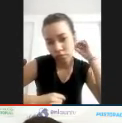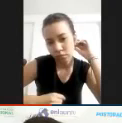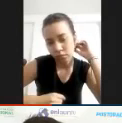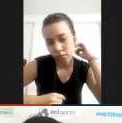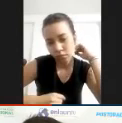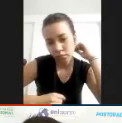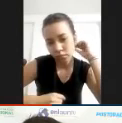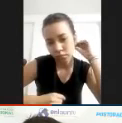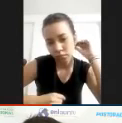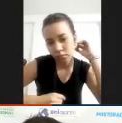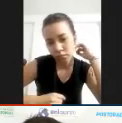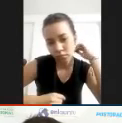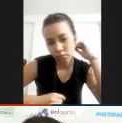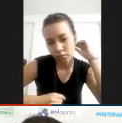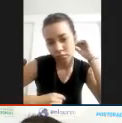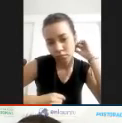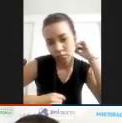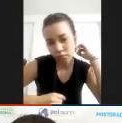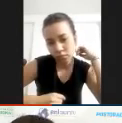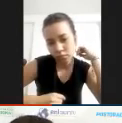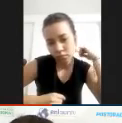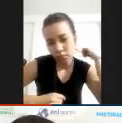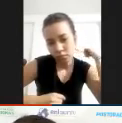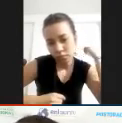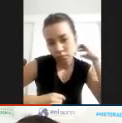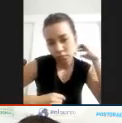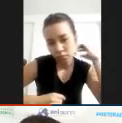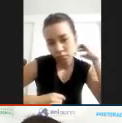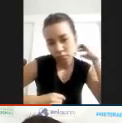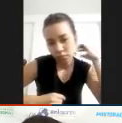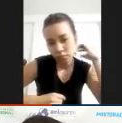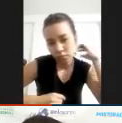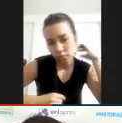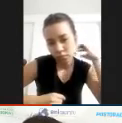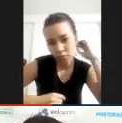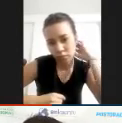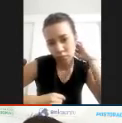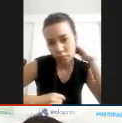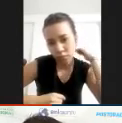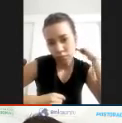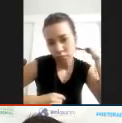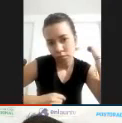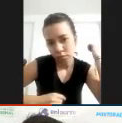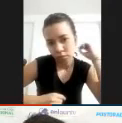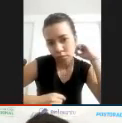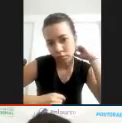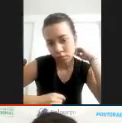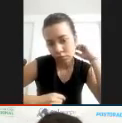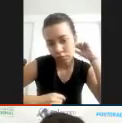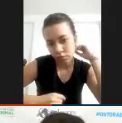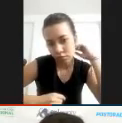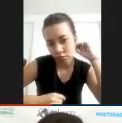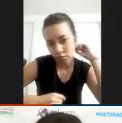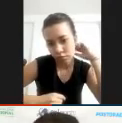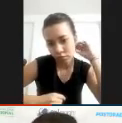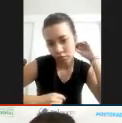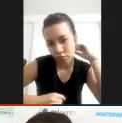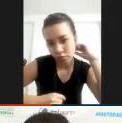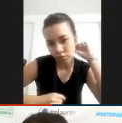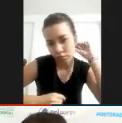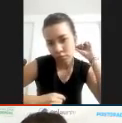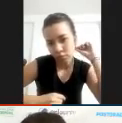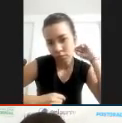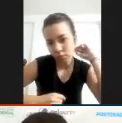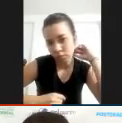Ajá, que no poseen. Mira, lo que pasa es que allí se connota un poquito con la transparencia